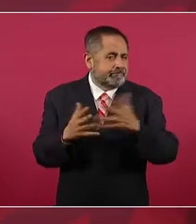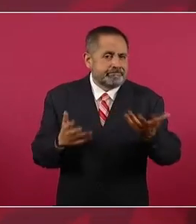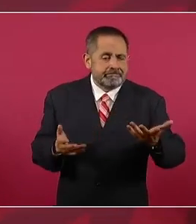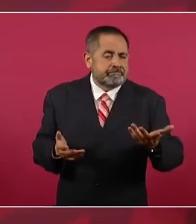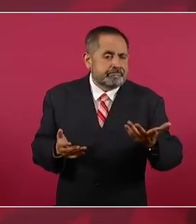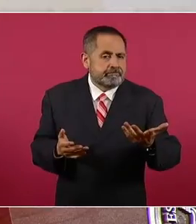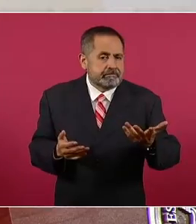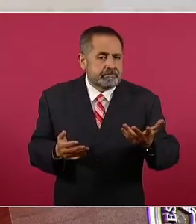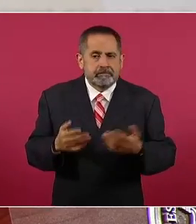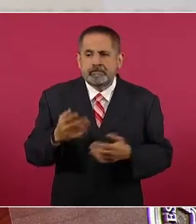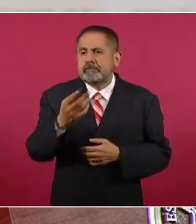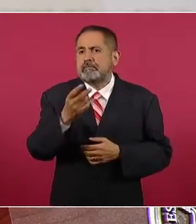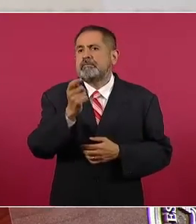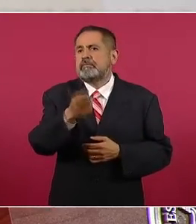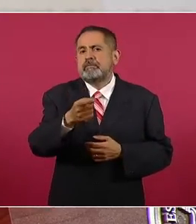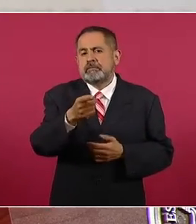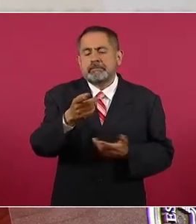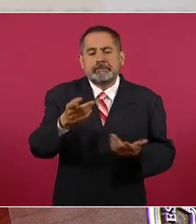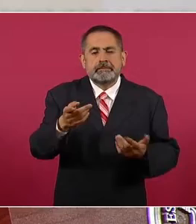se detiene